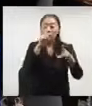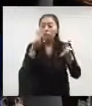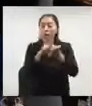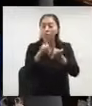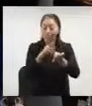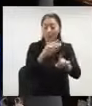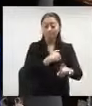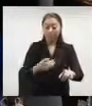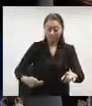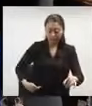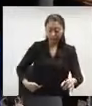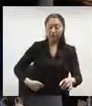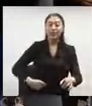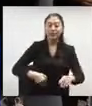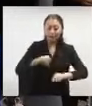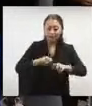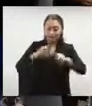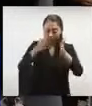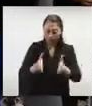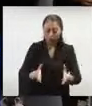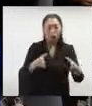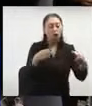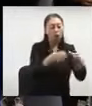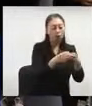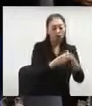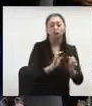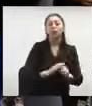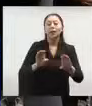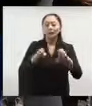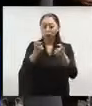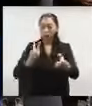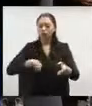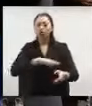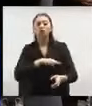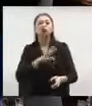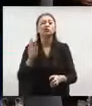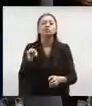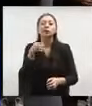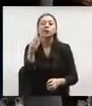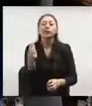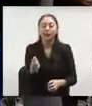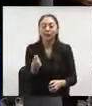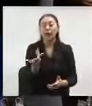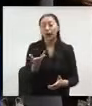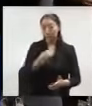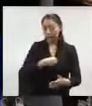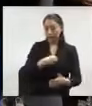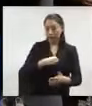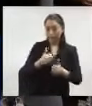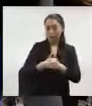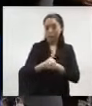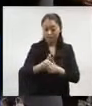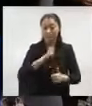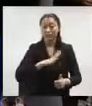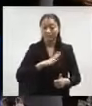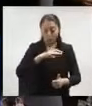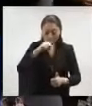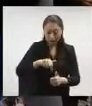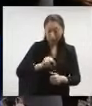de la comisión. Y en este sentido lo que queremos es avanzar, tenemos este compromiso y, como les